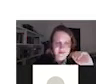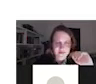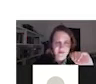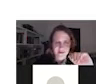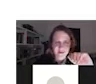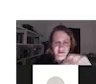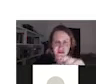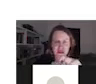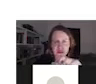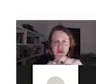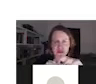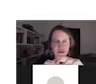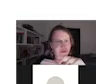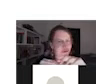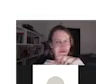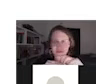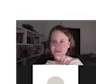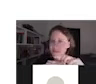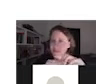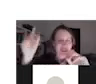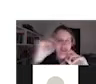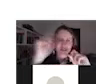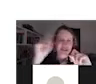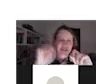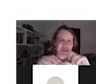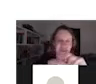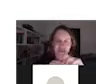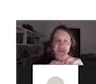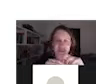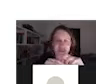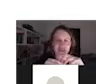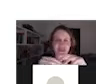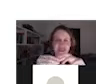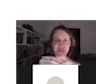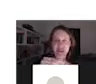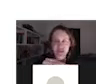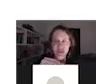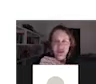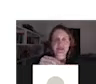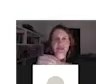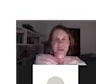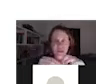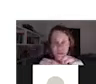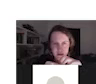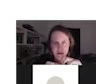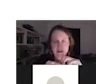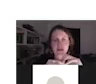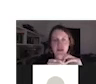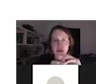Y entonces, bueno, vamos a presentar una de esos encuentros con la voz.